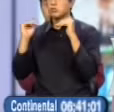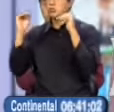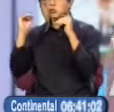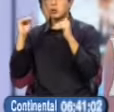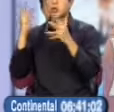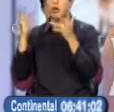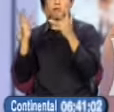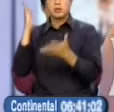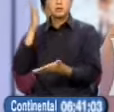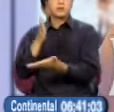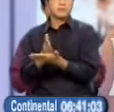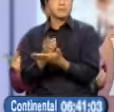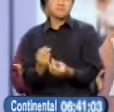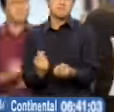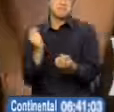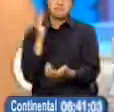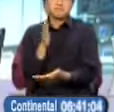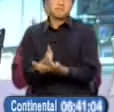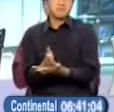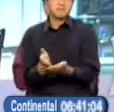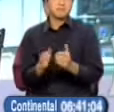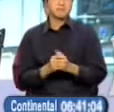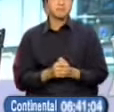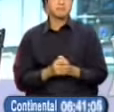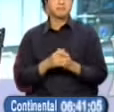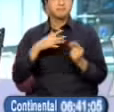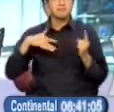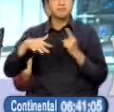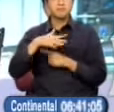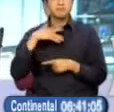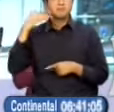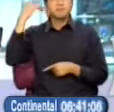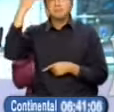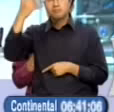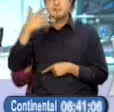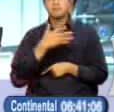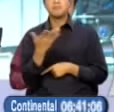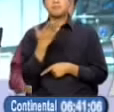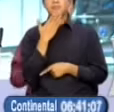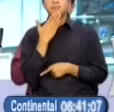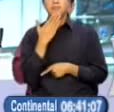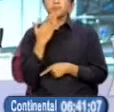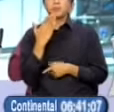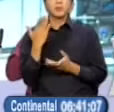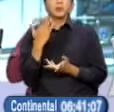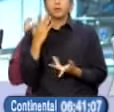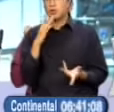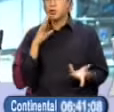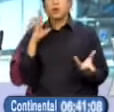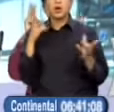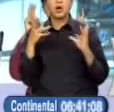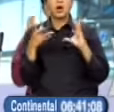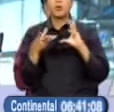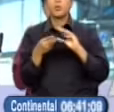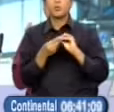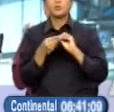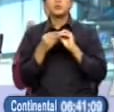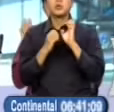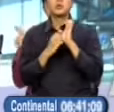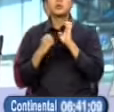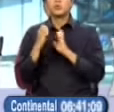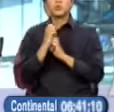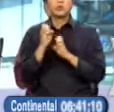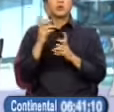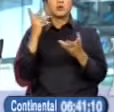revertir de una manera muy muy rápida y muy muy fácil del escenario inmediatamente futuro desde el de un ajuste estructural el estilo liberal parecido al